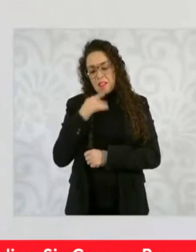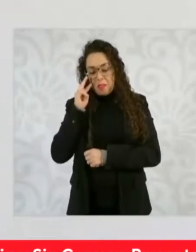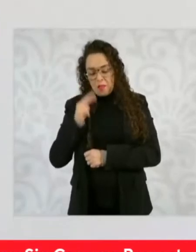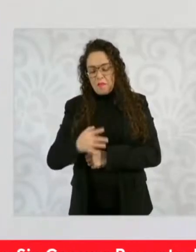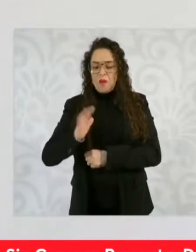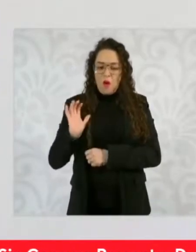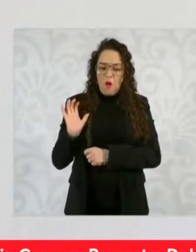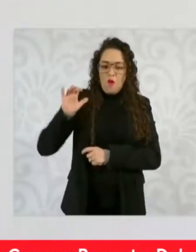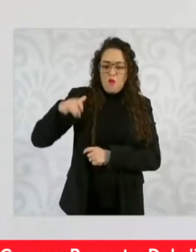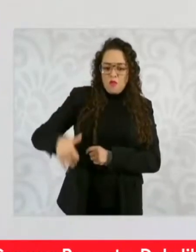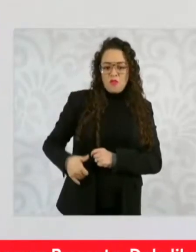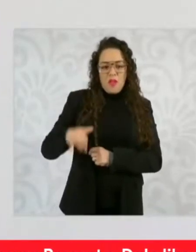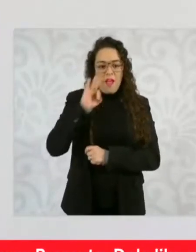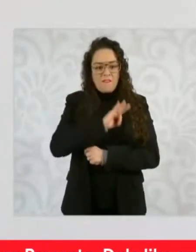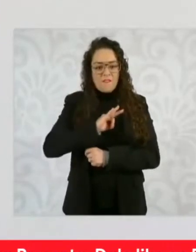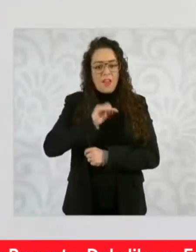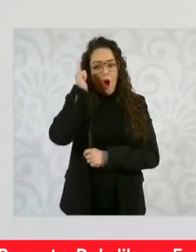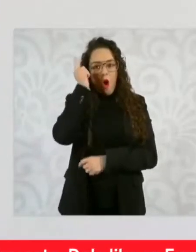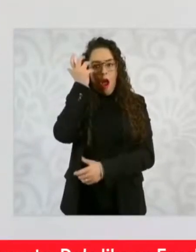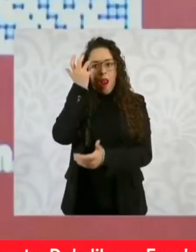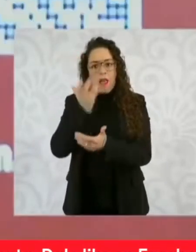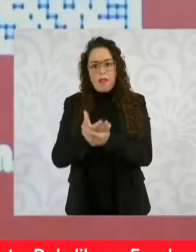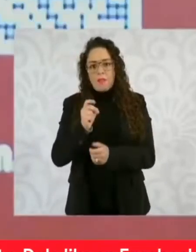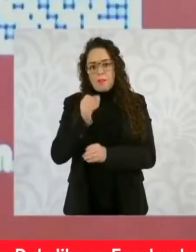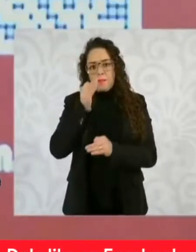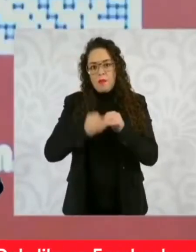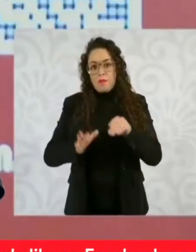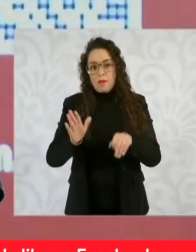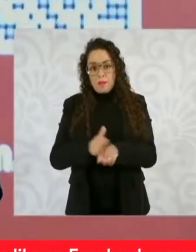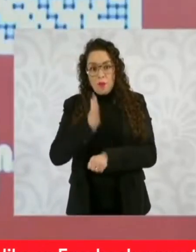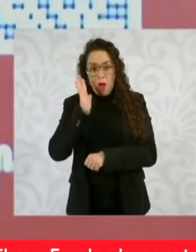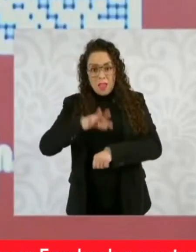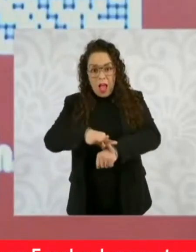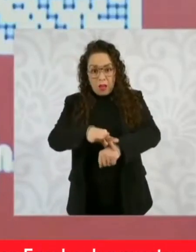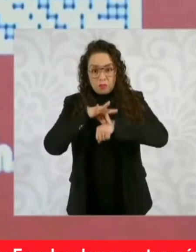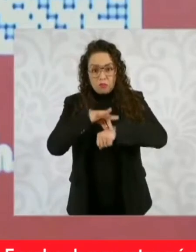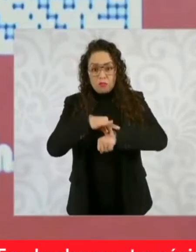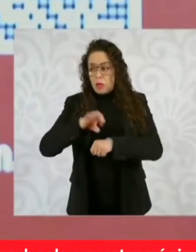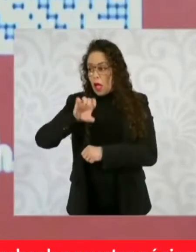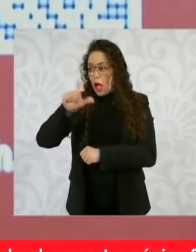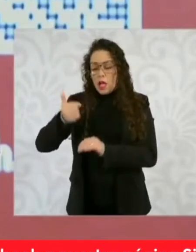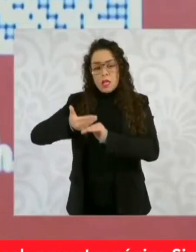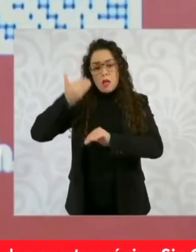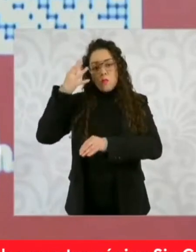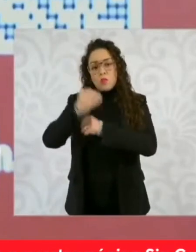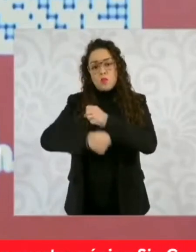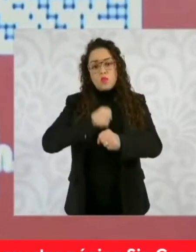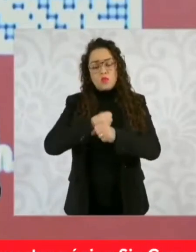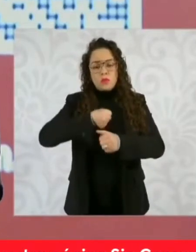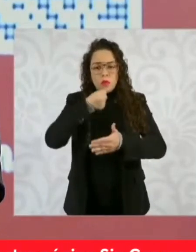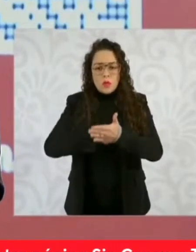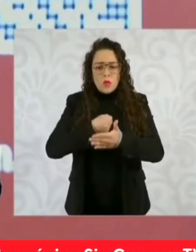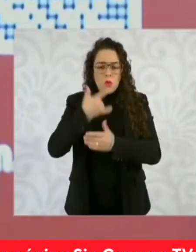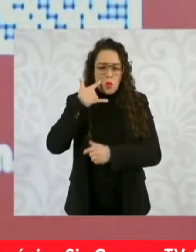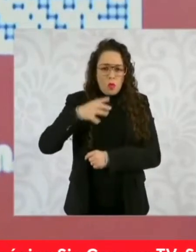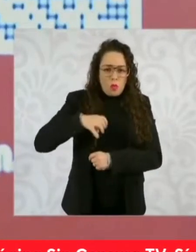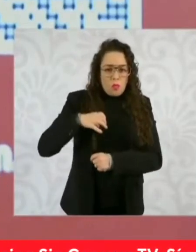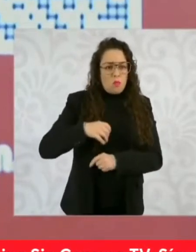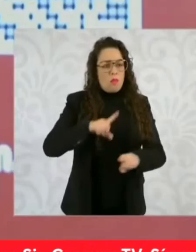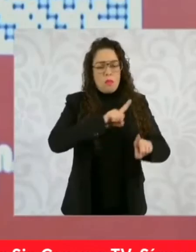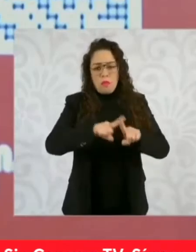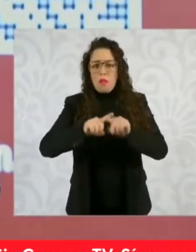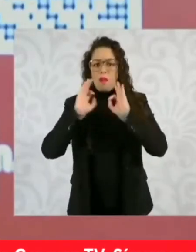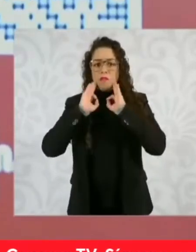estén descansando cuando vean que se está volviendo una realidad por lo que ellas tanto se pronunciaron y lucharon de distintas